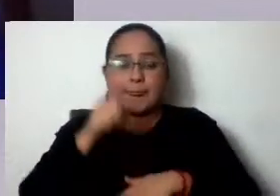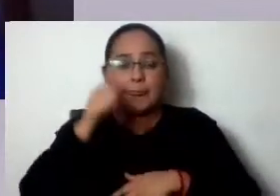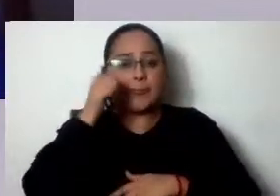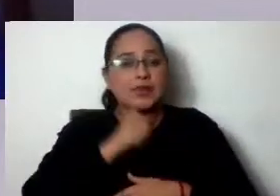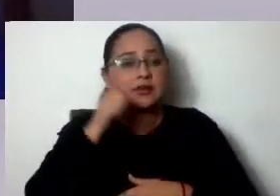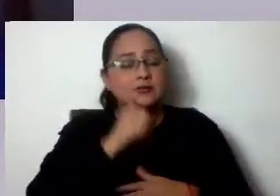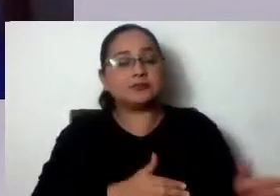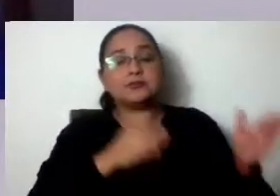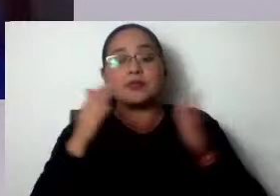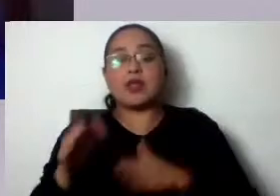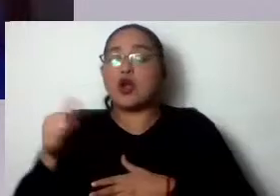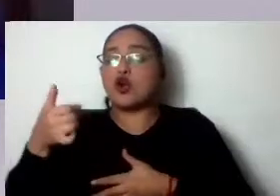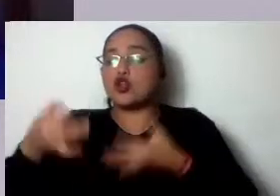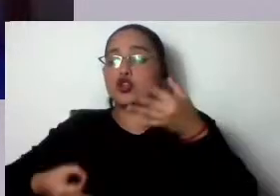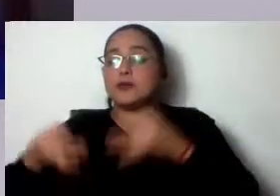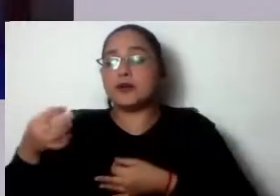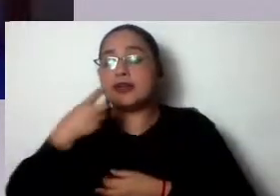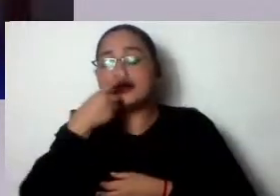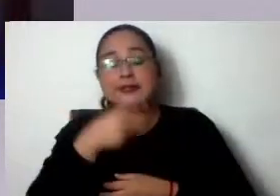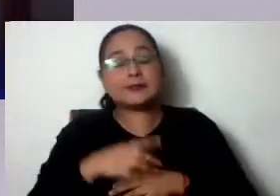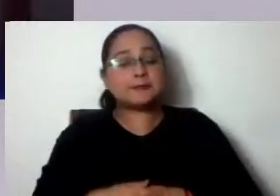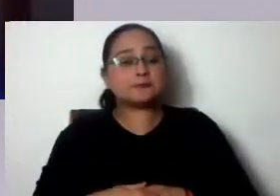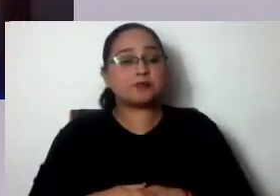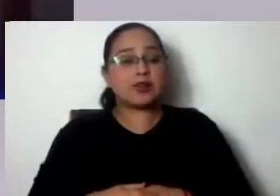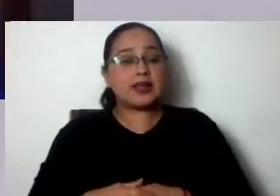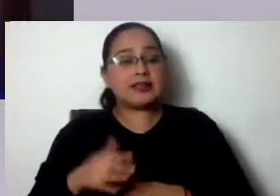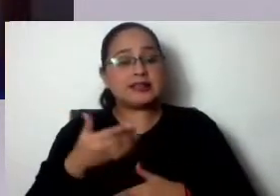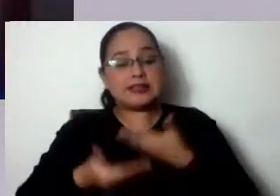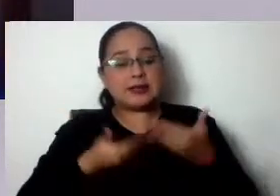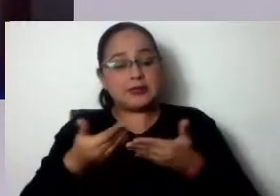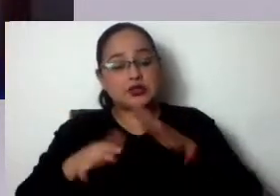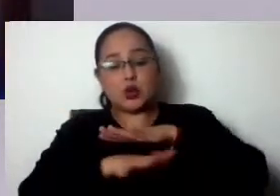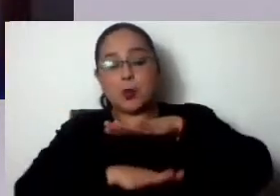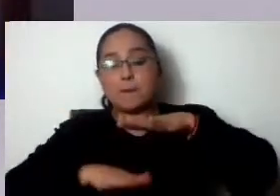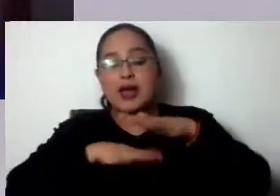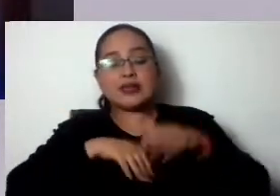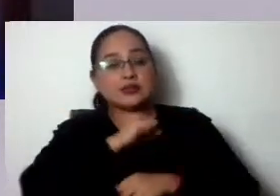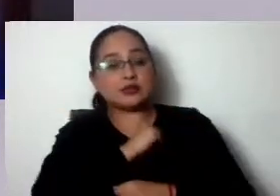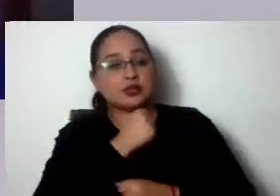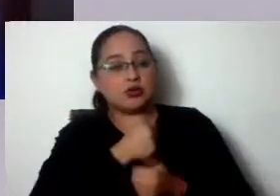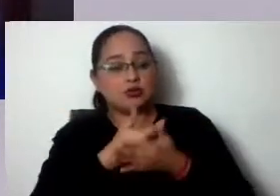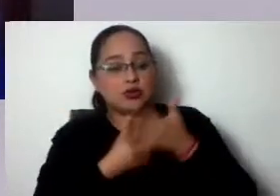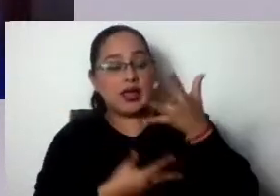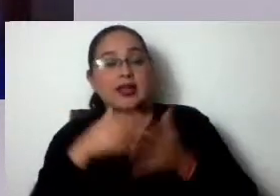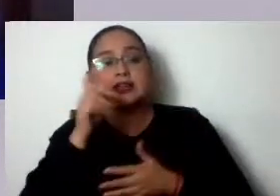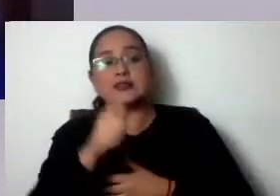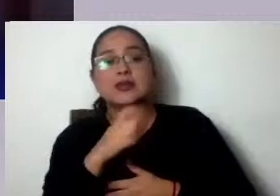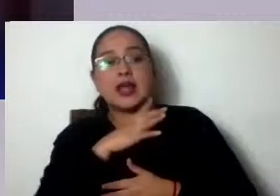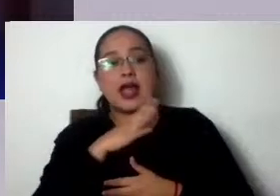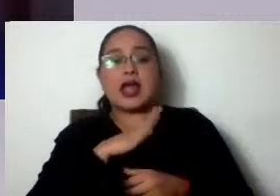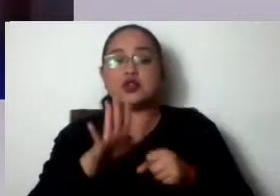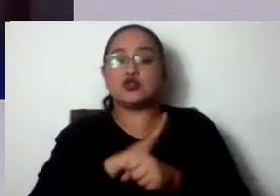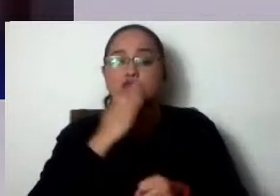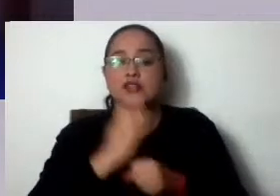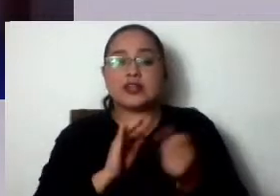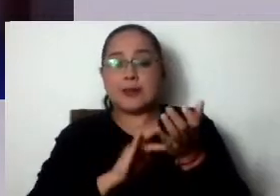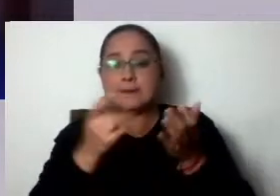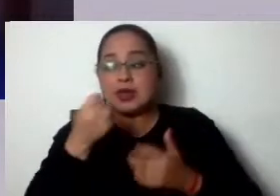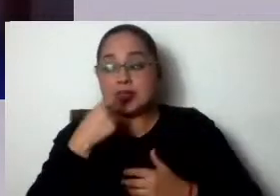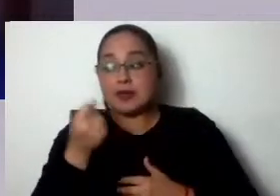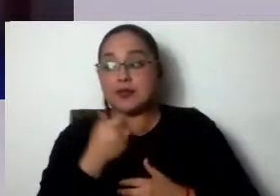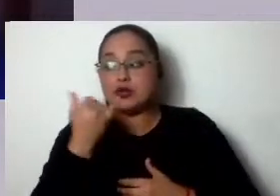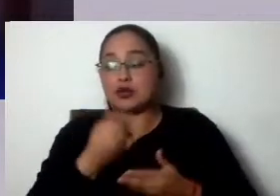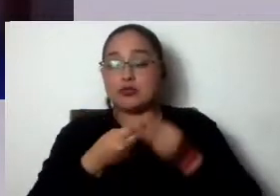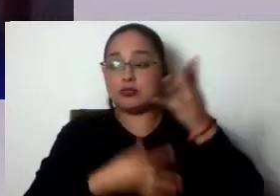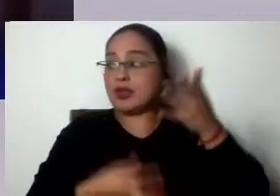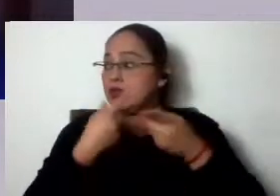contendiente sostuvo que los servicios básicos de salud que consisten en la disponibilidad de los medicamentos y demás insumos